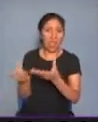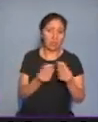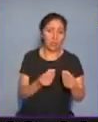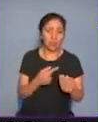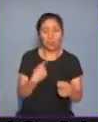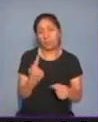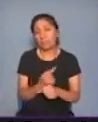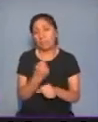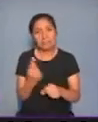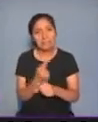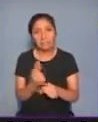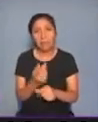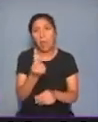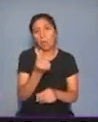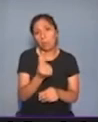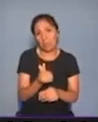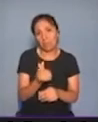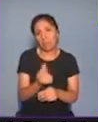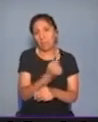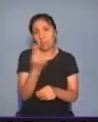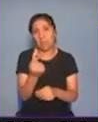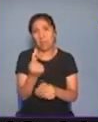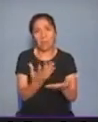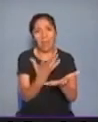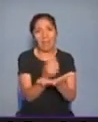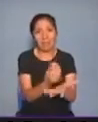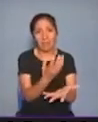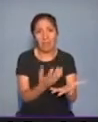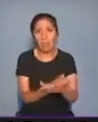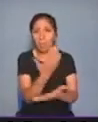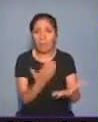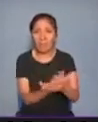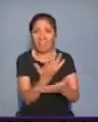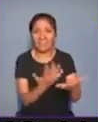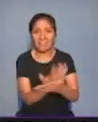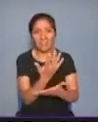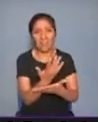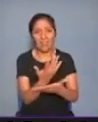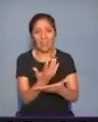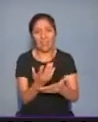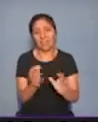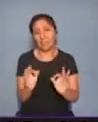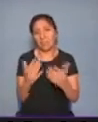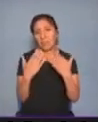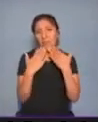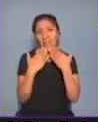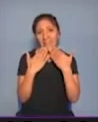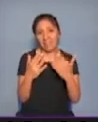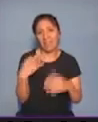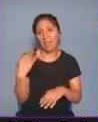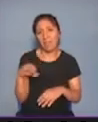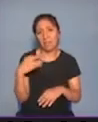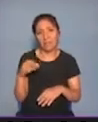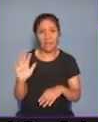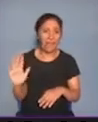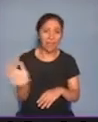imposible afrontar el gasto primero para la impresión este a así que bueno nada agradecerles especialmente a todos